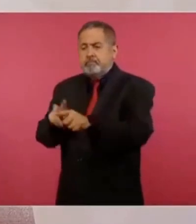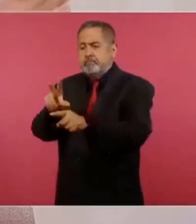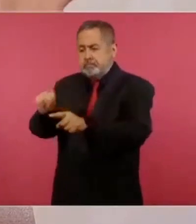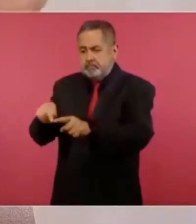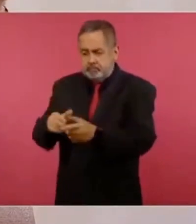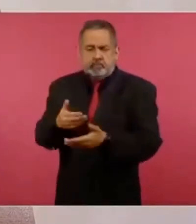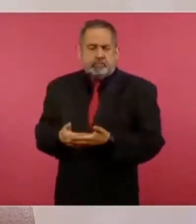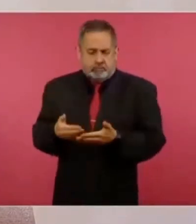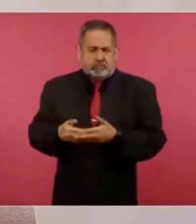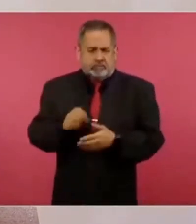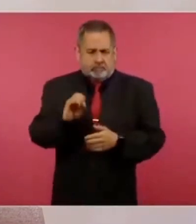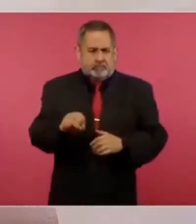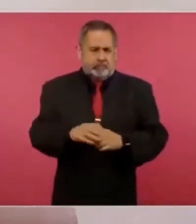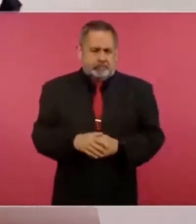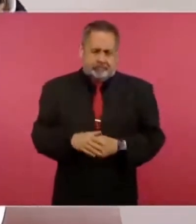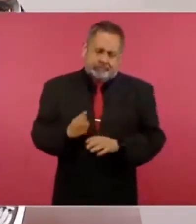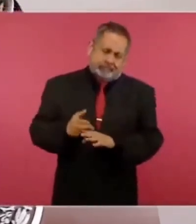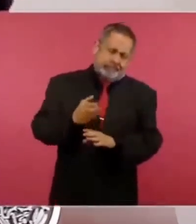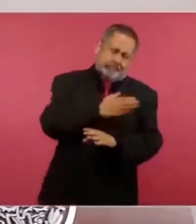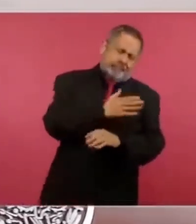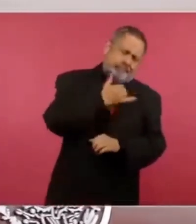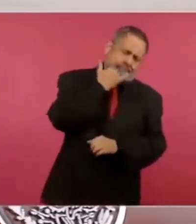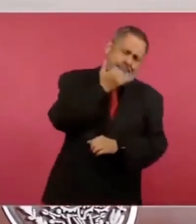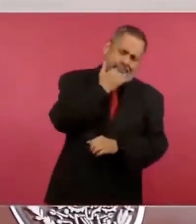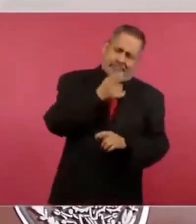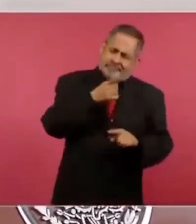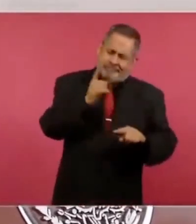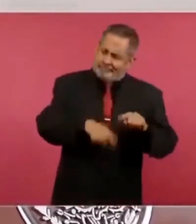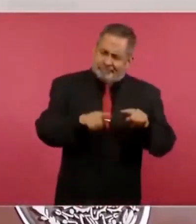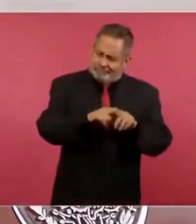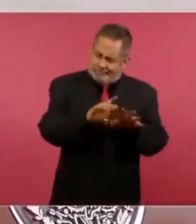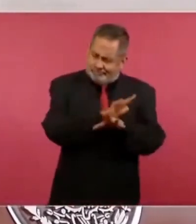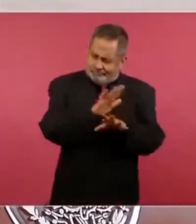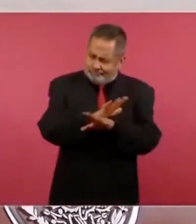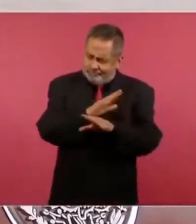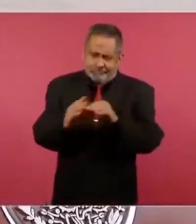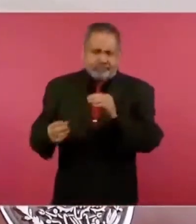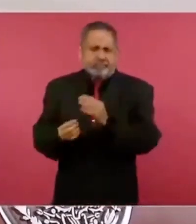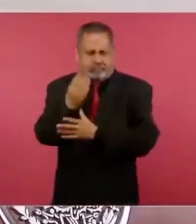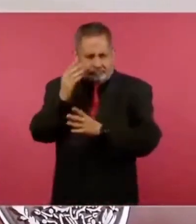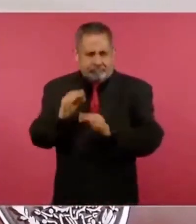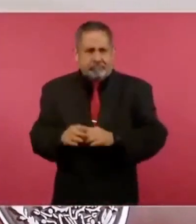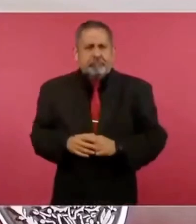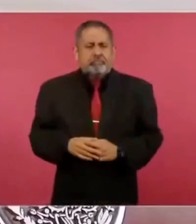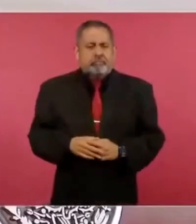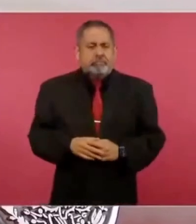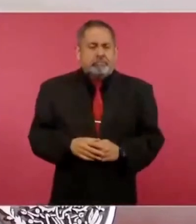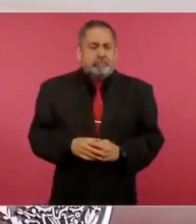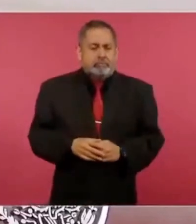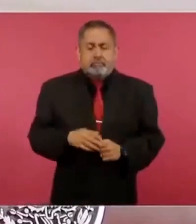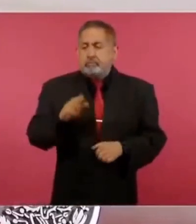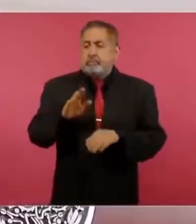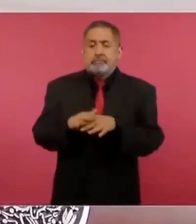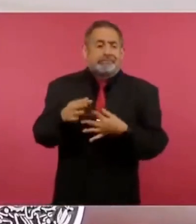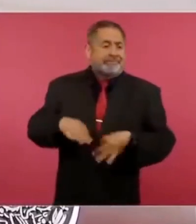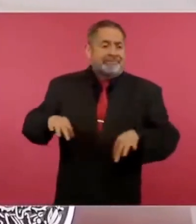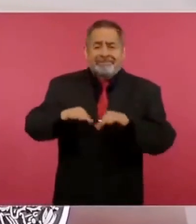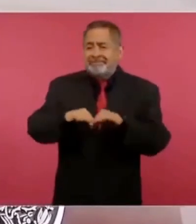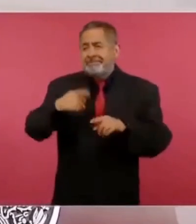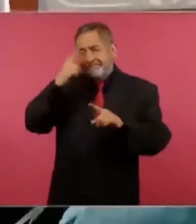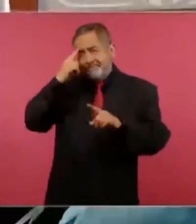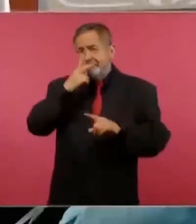De esas cosas que existían y que había que actualizar, porque ¿qué es lo que más nos preocupa